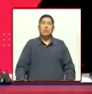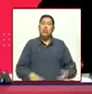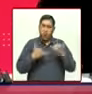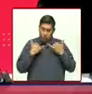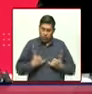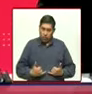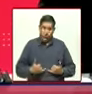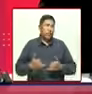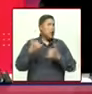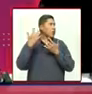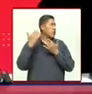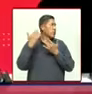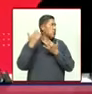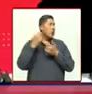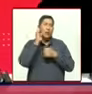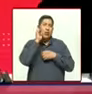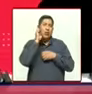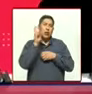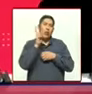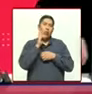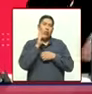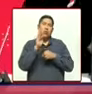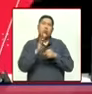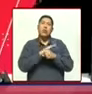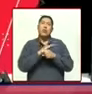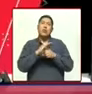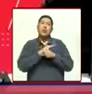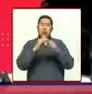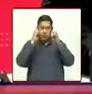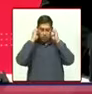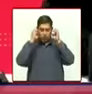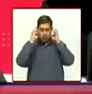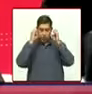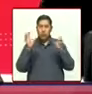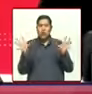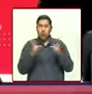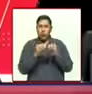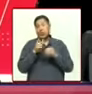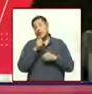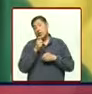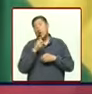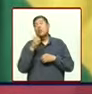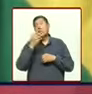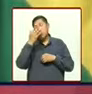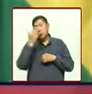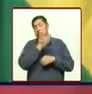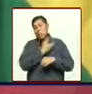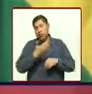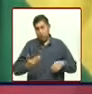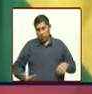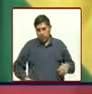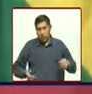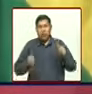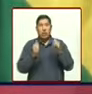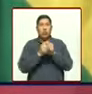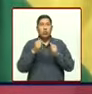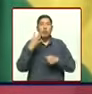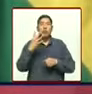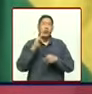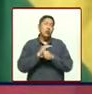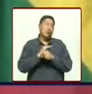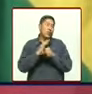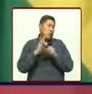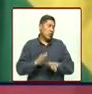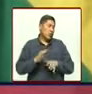Hoy estuvieron esperando a Evo Morales en el Ministerio de Educación, quien es, por supuesto, el presidente, acompañado de cuatro